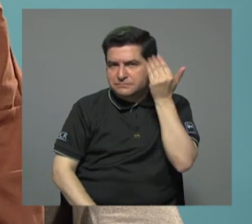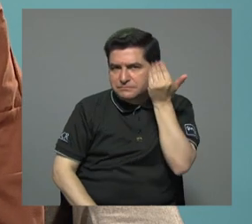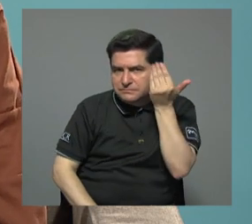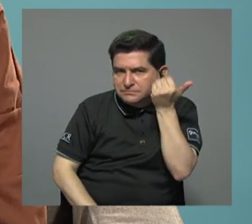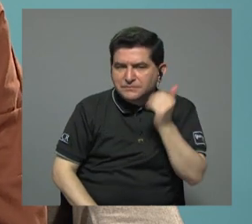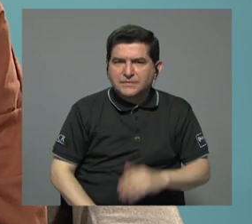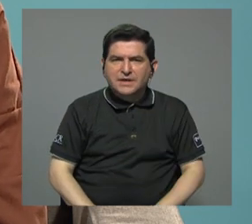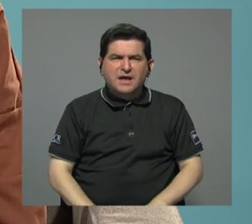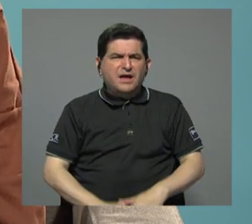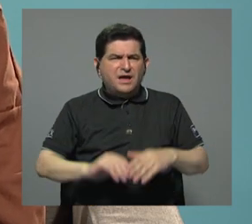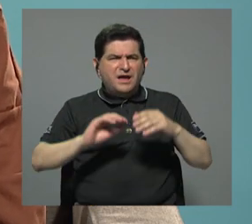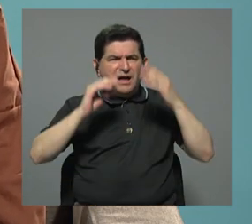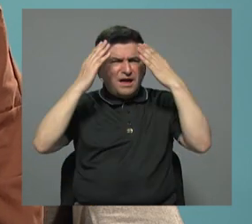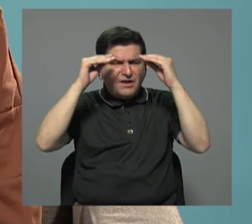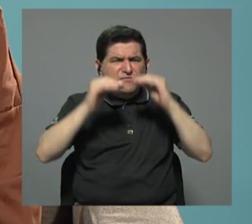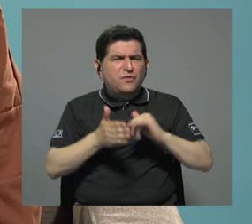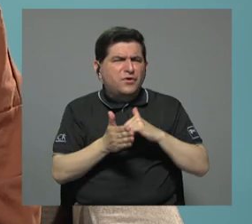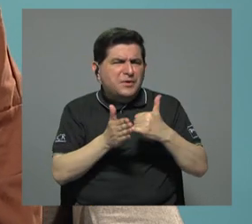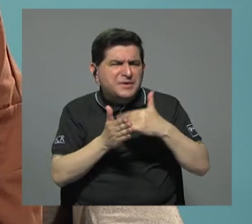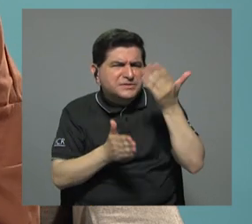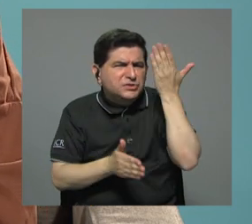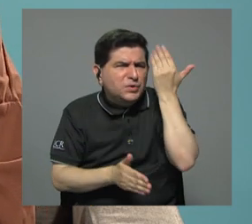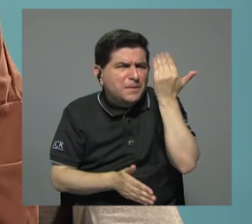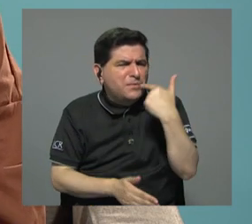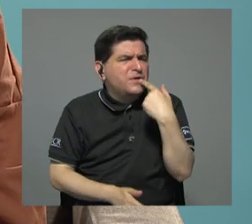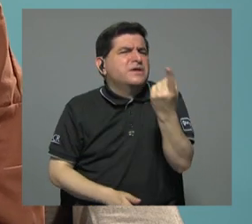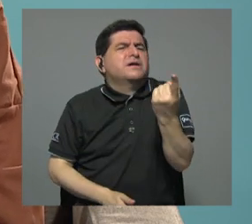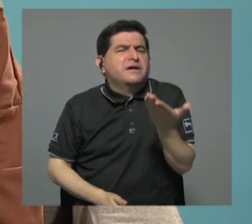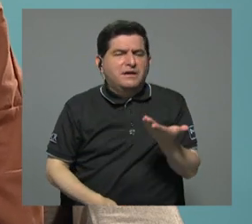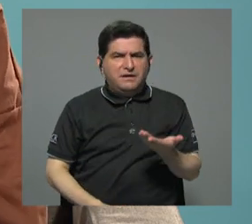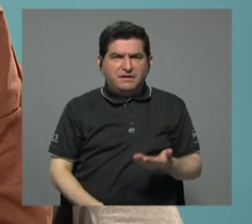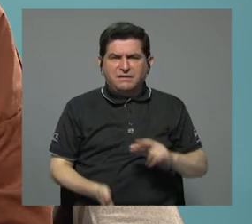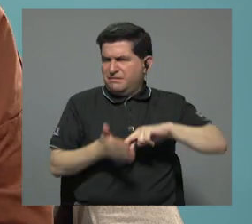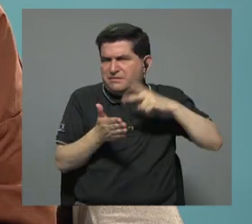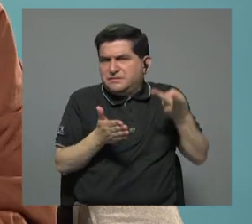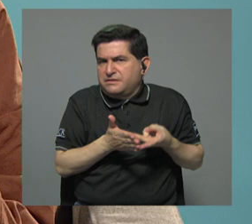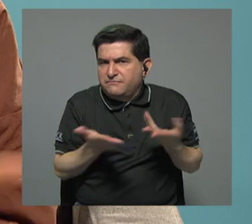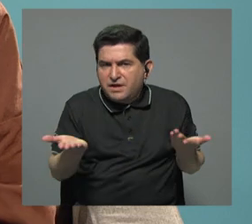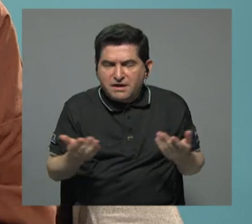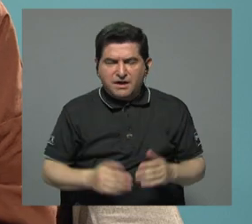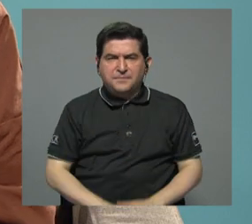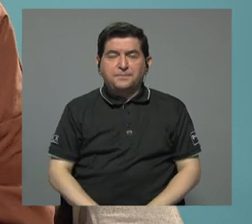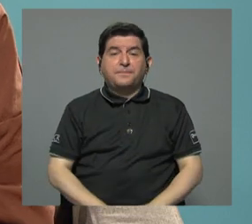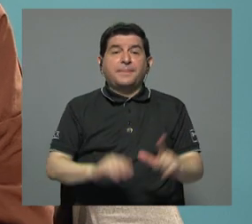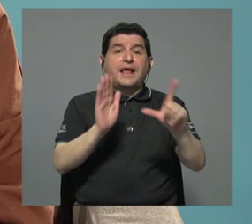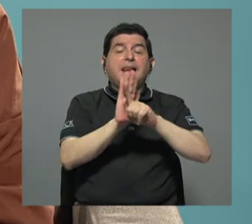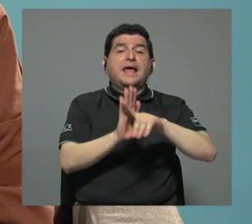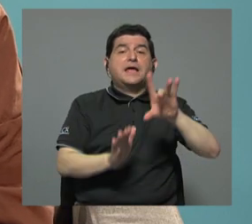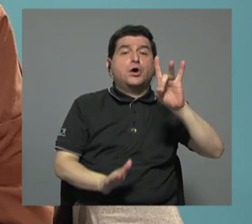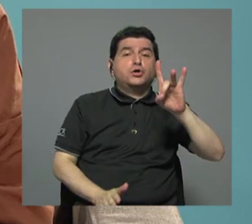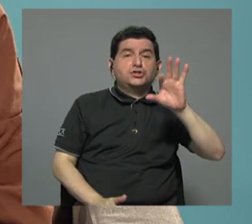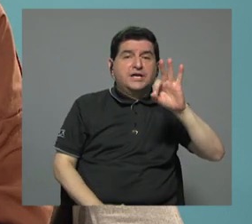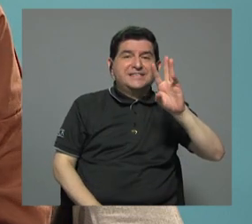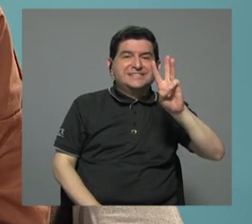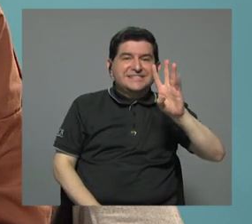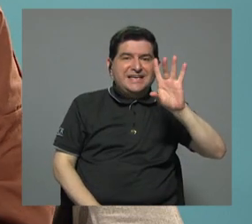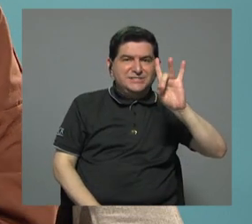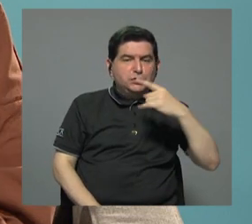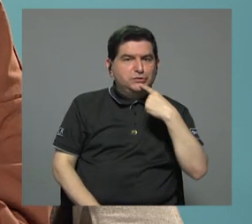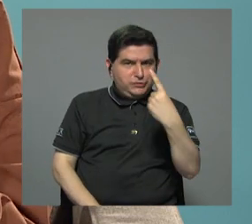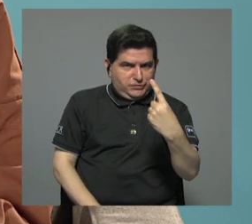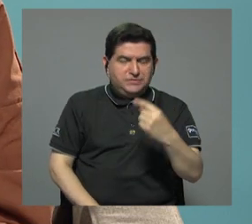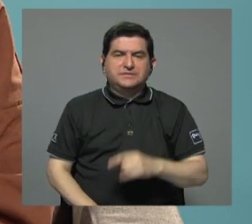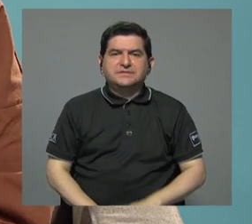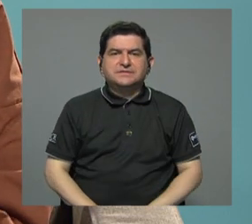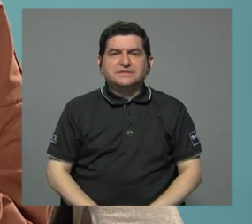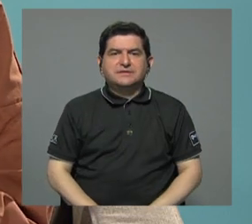porque es un dato sensible xunta porque se habla de eso qué significa bueno la ley 89 68 dice que la